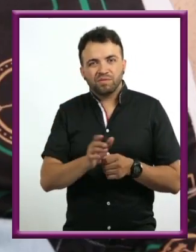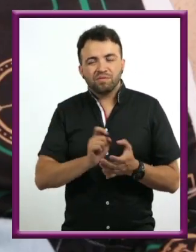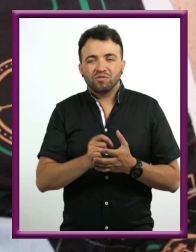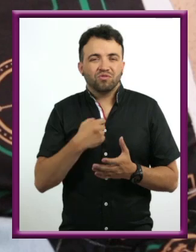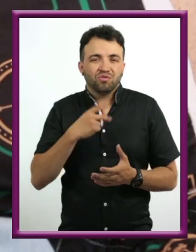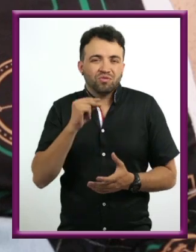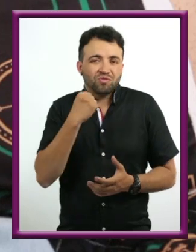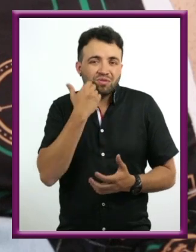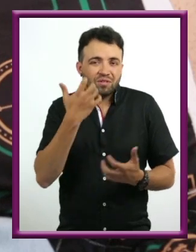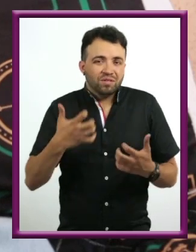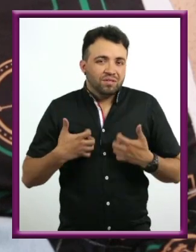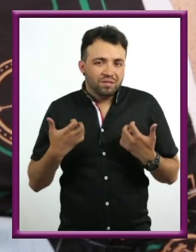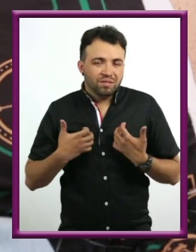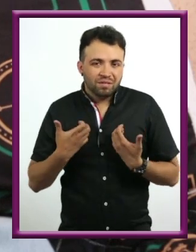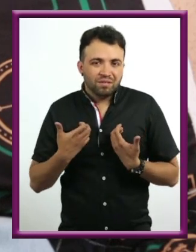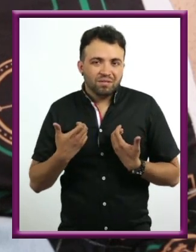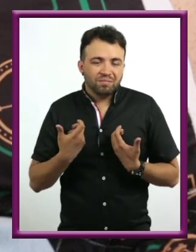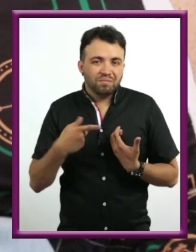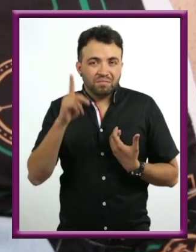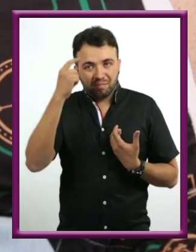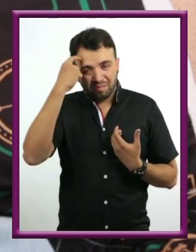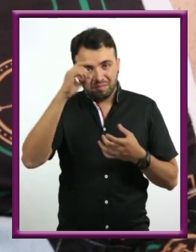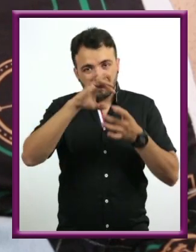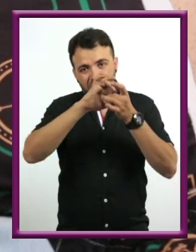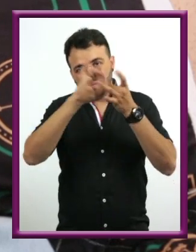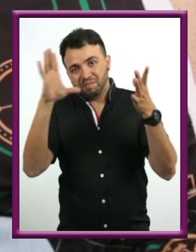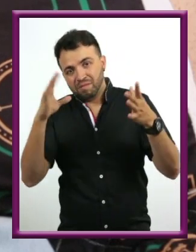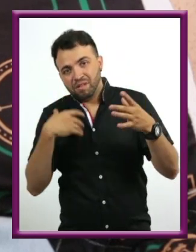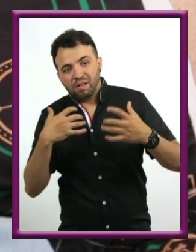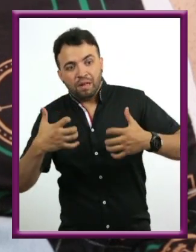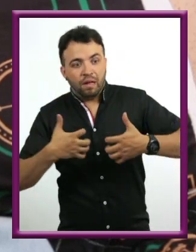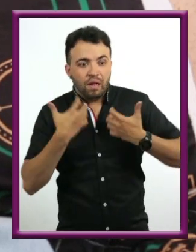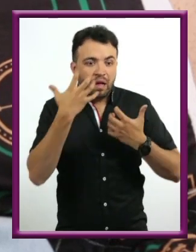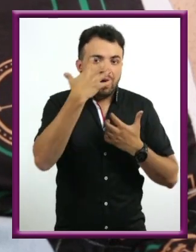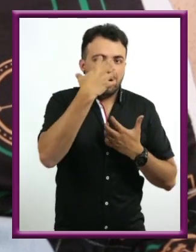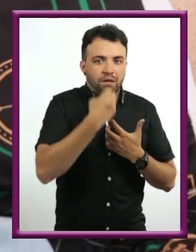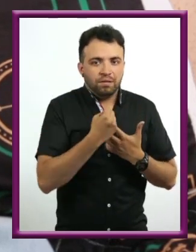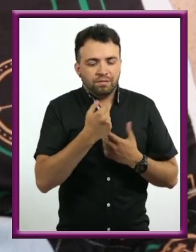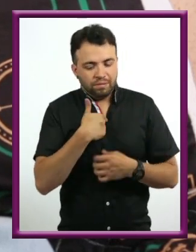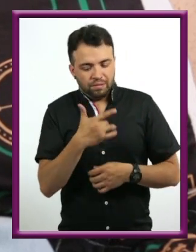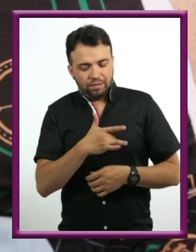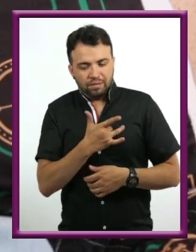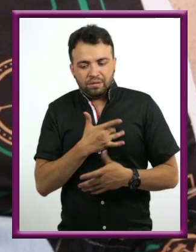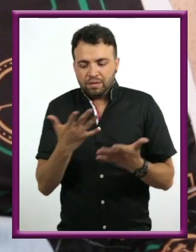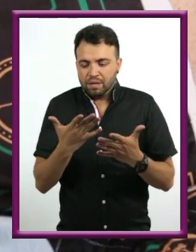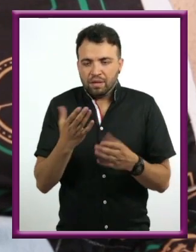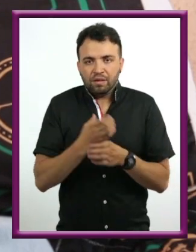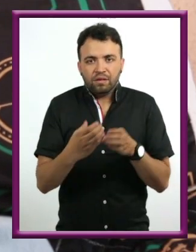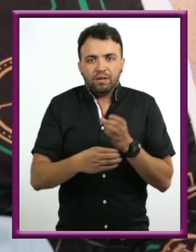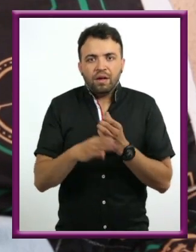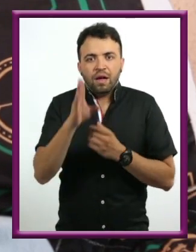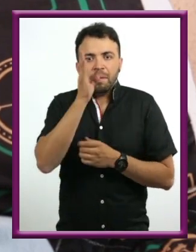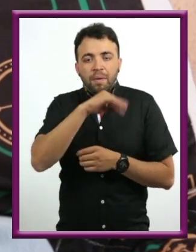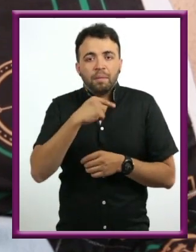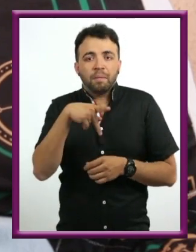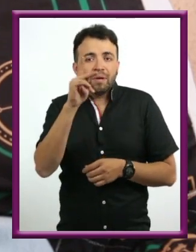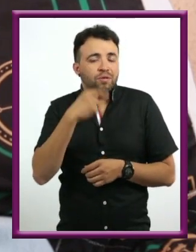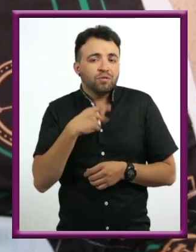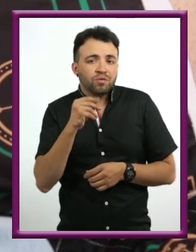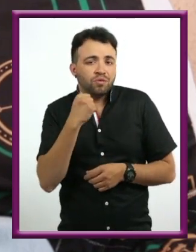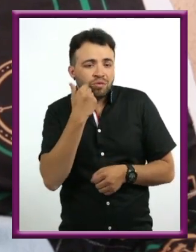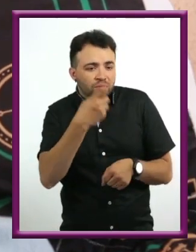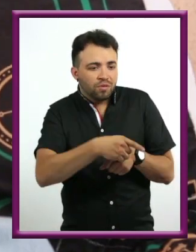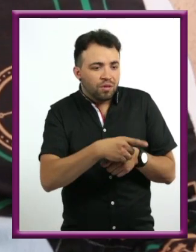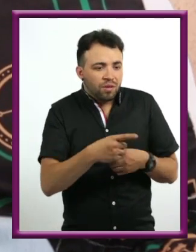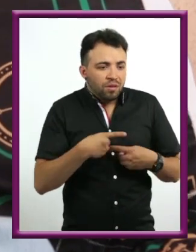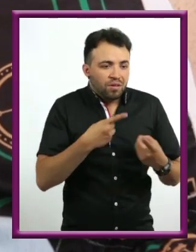¿Qué le pongo? Me choca estar enojado. No se me ocurre nada. ¿Estoy enojado o triste? Eso de sentir que hiciste algo mal, pero sin